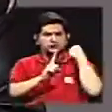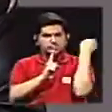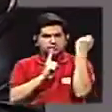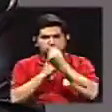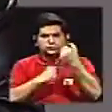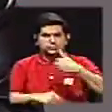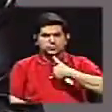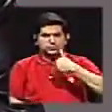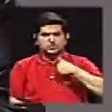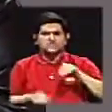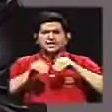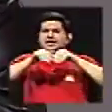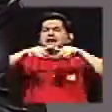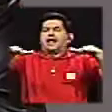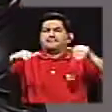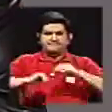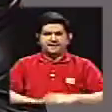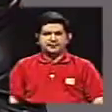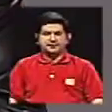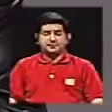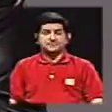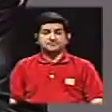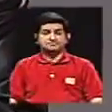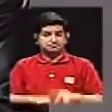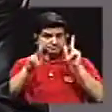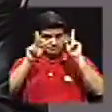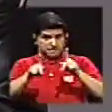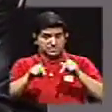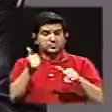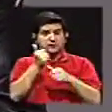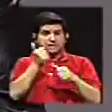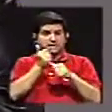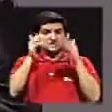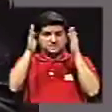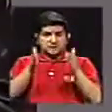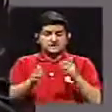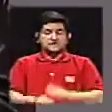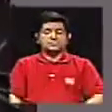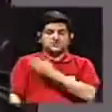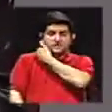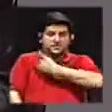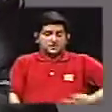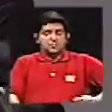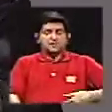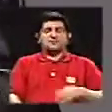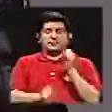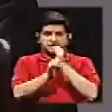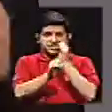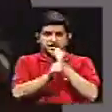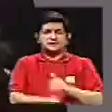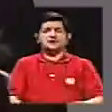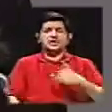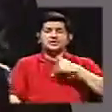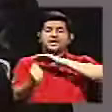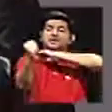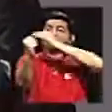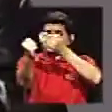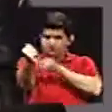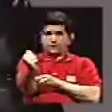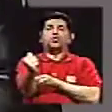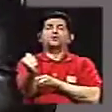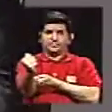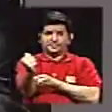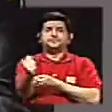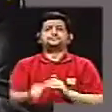estas redes son gente que son asesores de presidencia ejecutiva, gente que tiene un poder